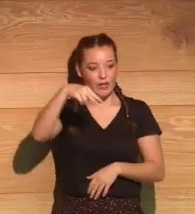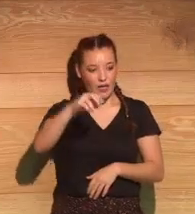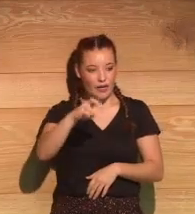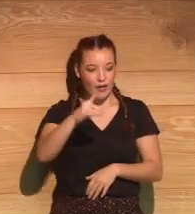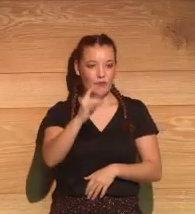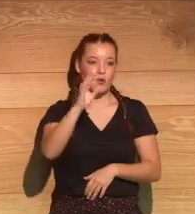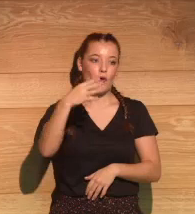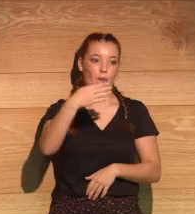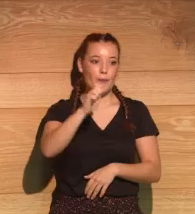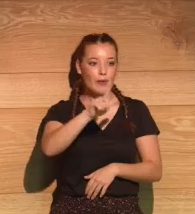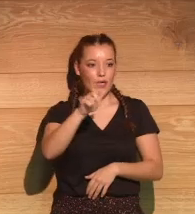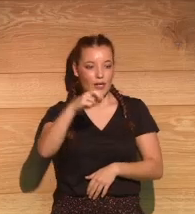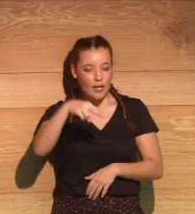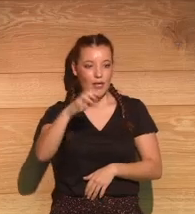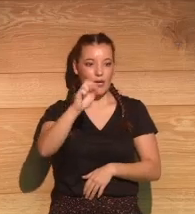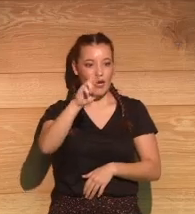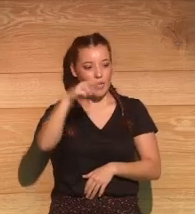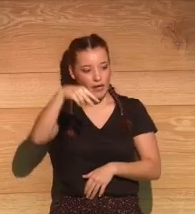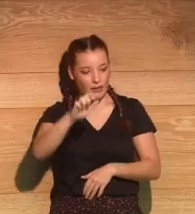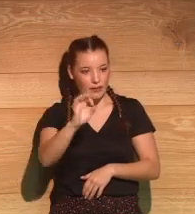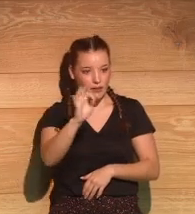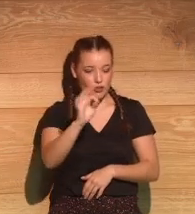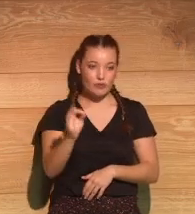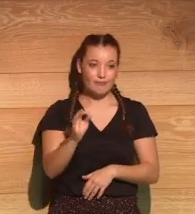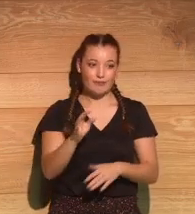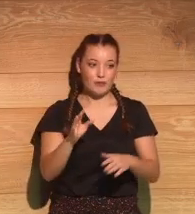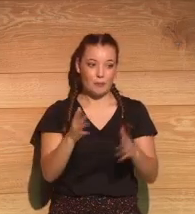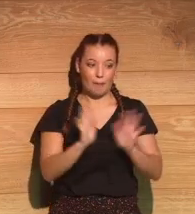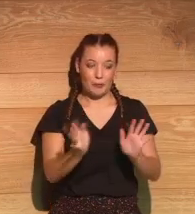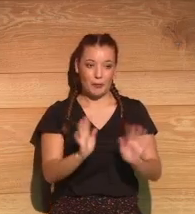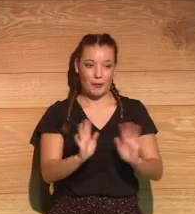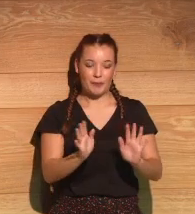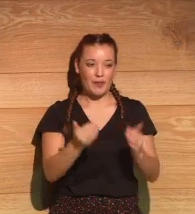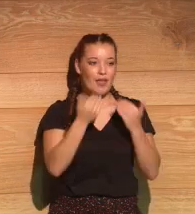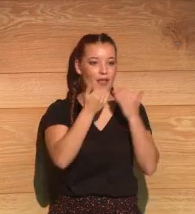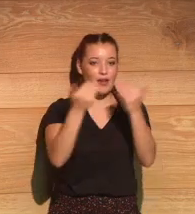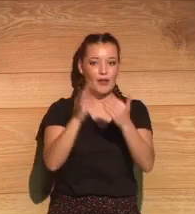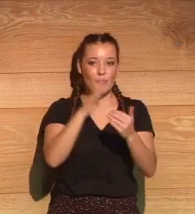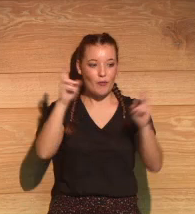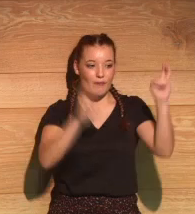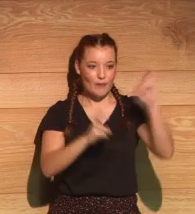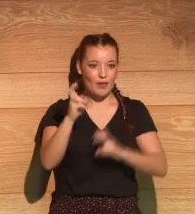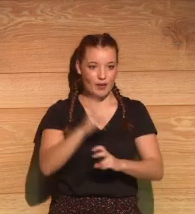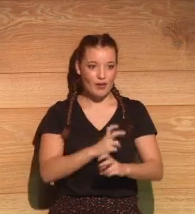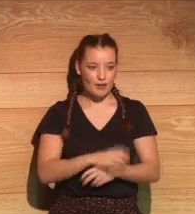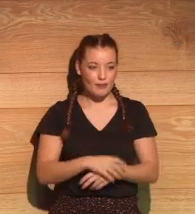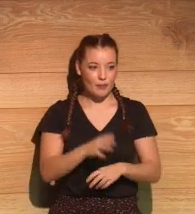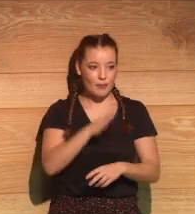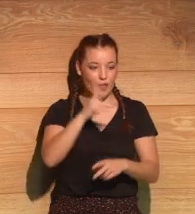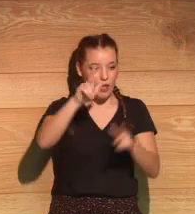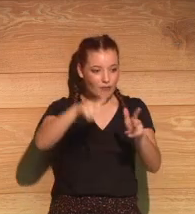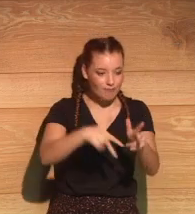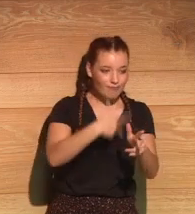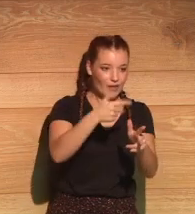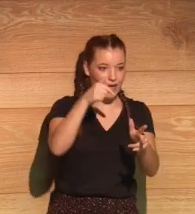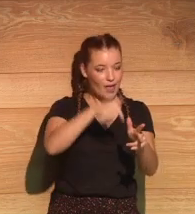Ernesto Castro. Pues si no hay nada más, os agradezco mucho vuestra presencia aquí, también a todos los asistentes, a los que nos habéis seguido también a través